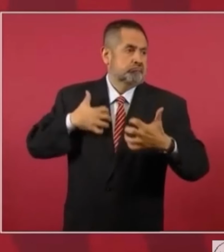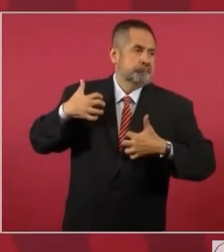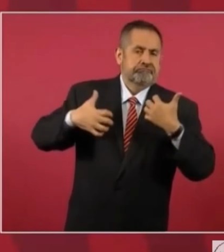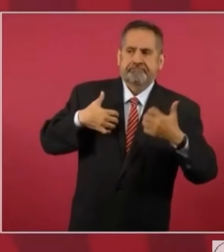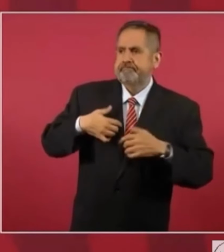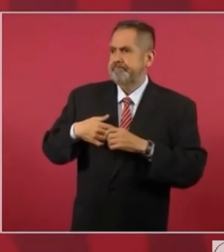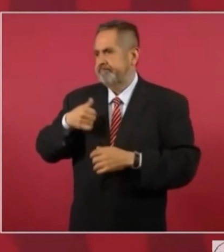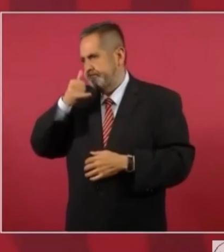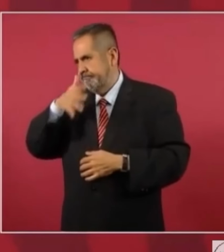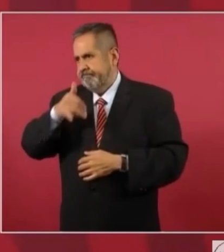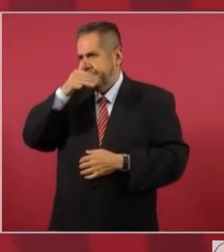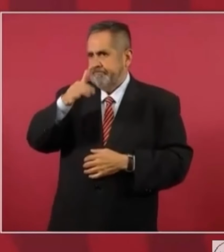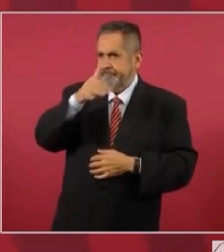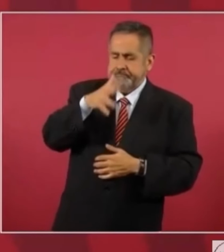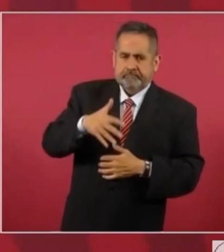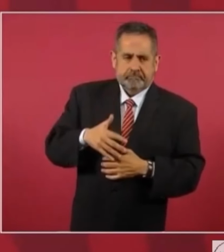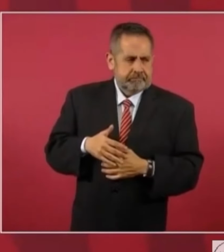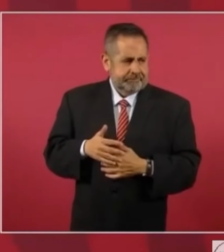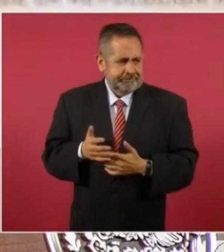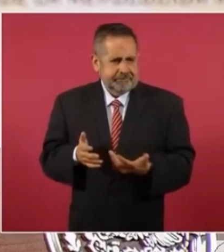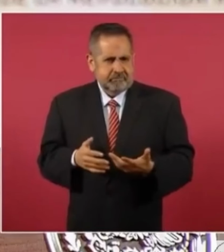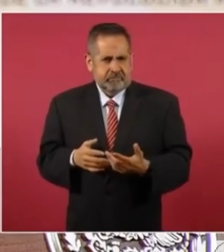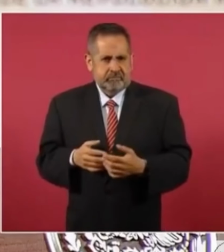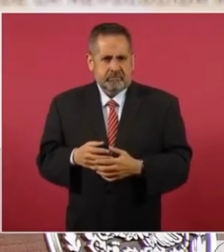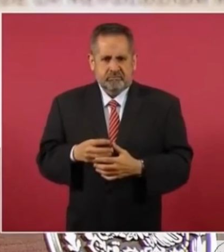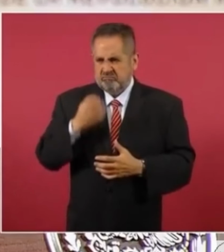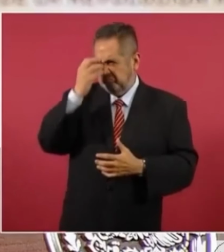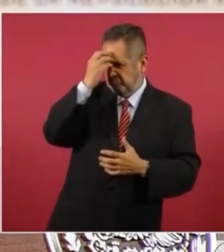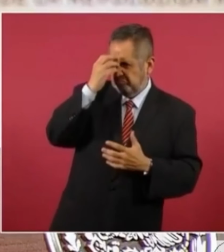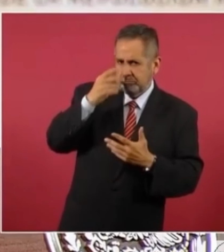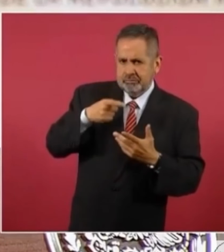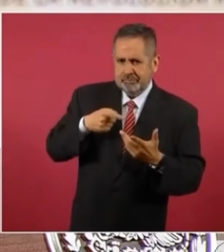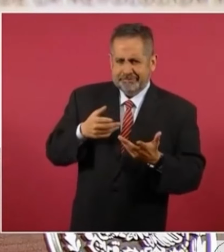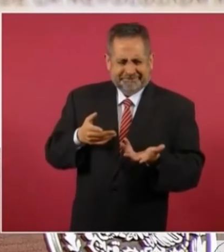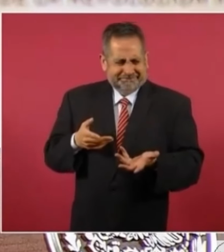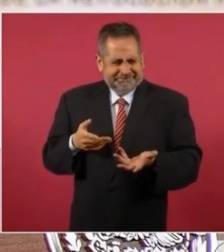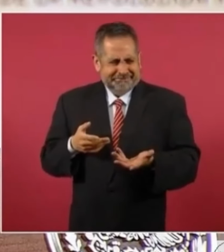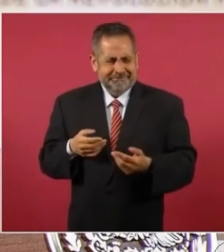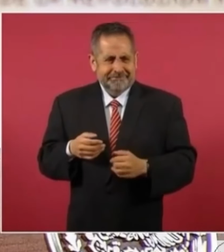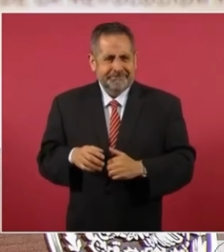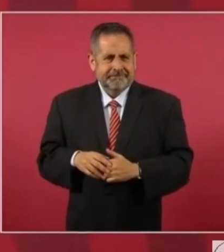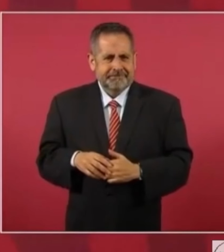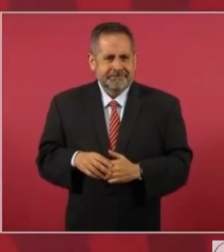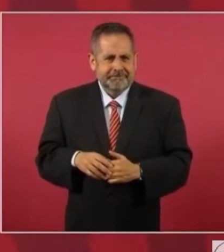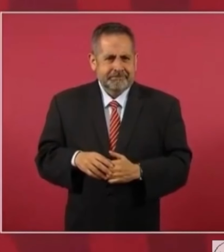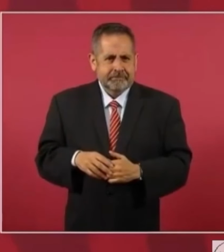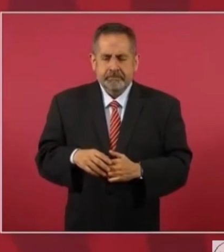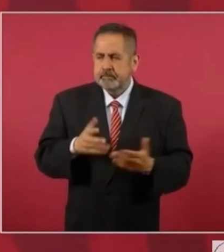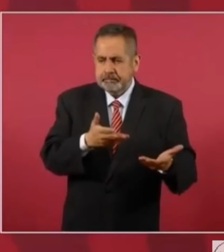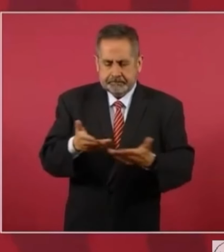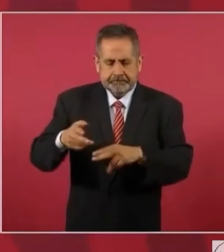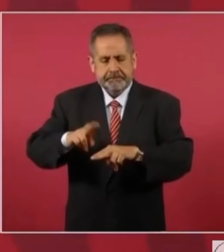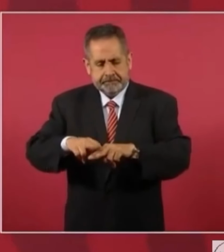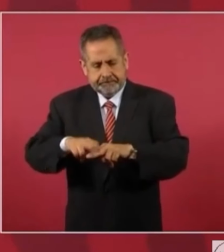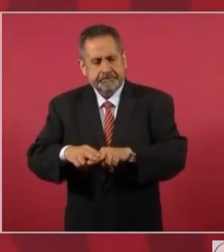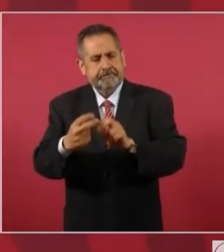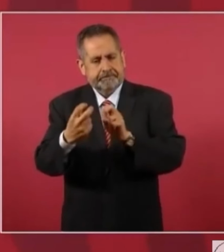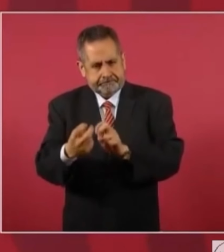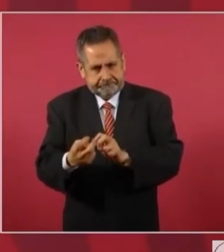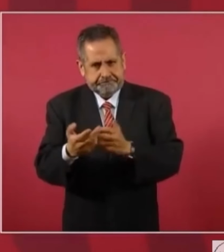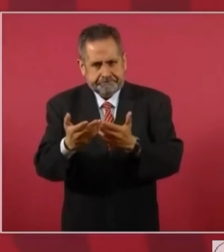la cara dura. Ya la sentaban,